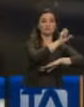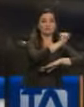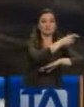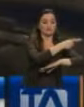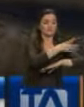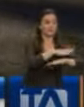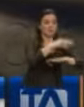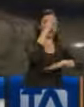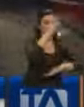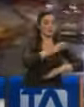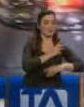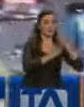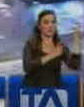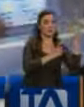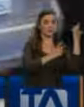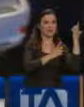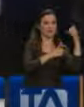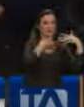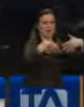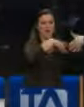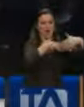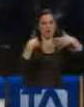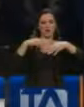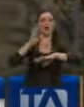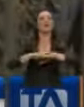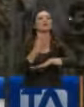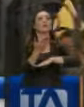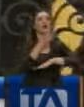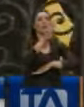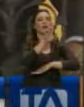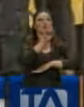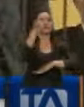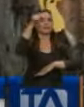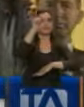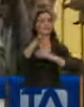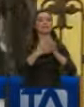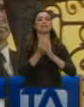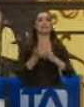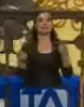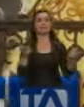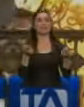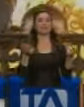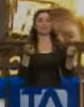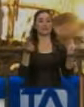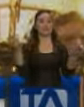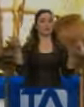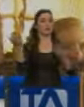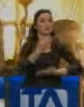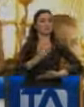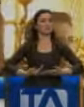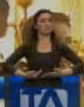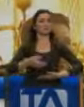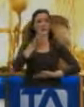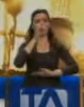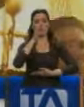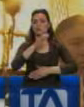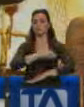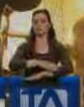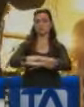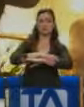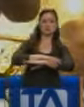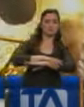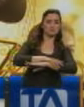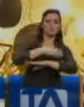calle $41 millones. El presidente Correa salió al balcón en medio de la música en vivo.